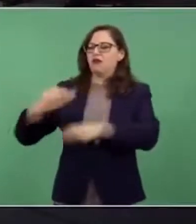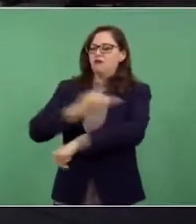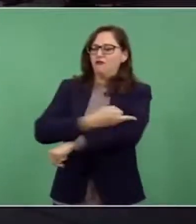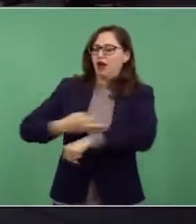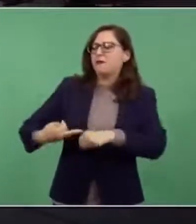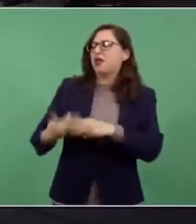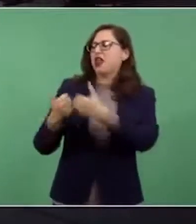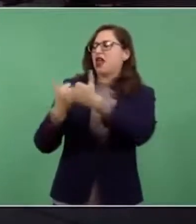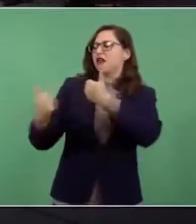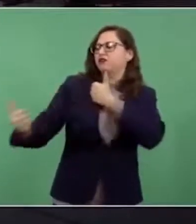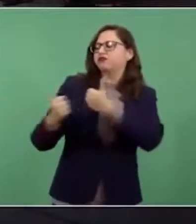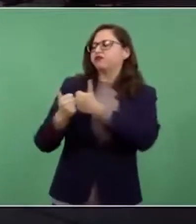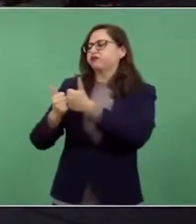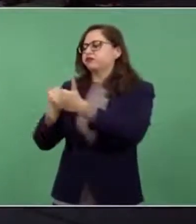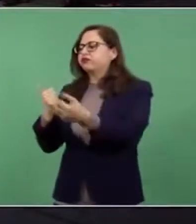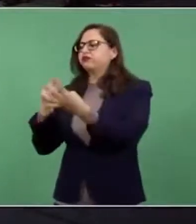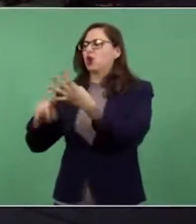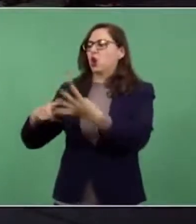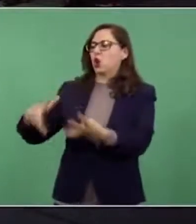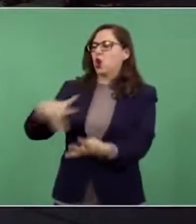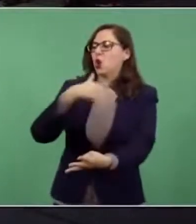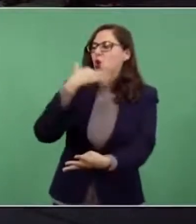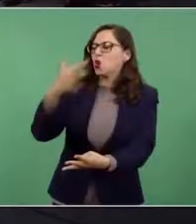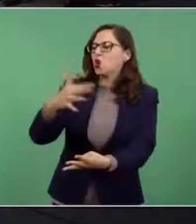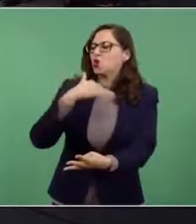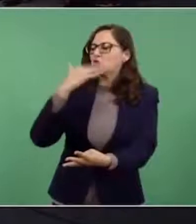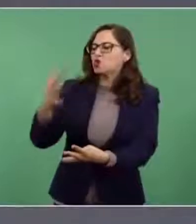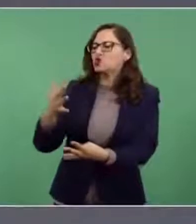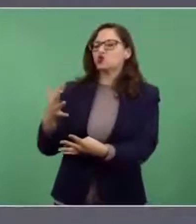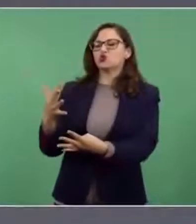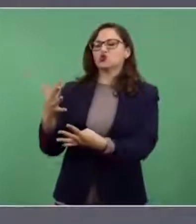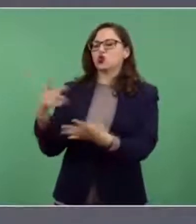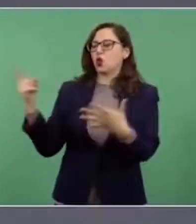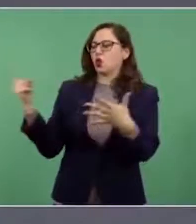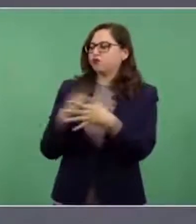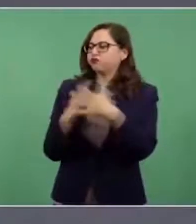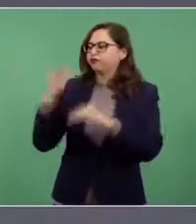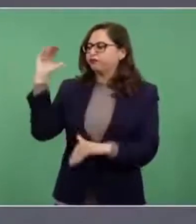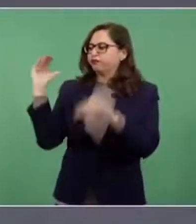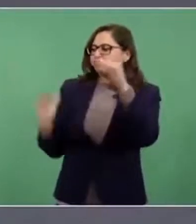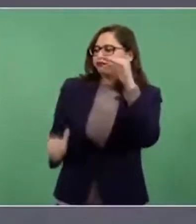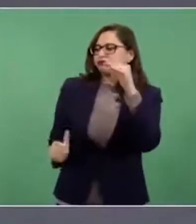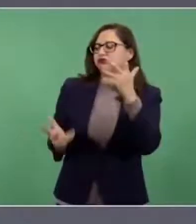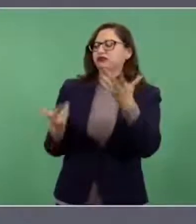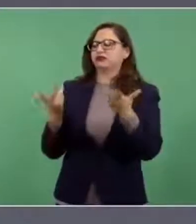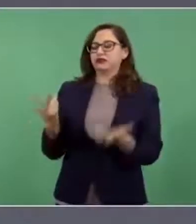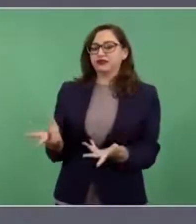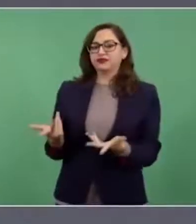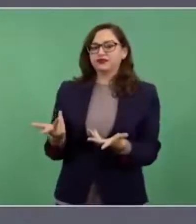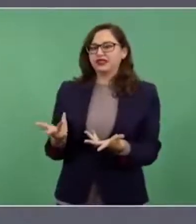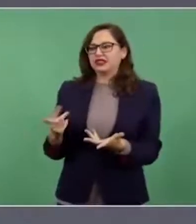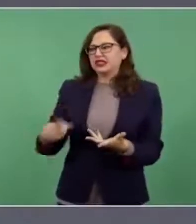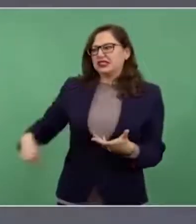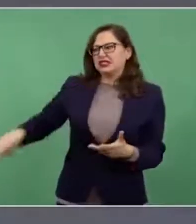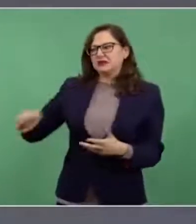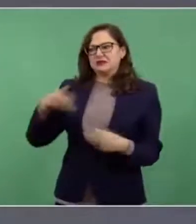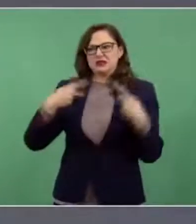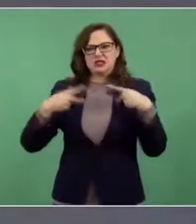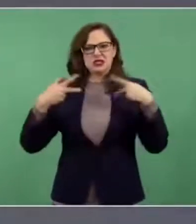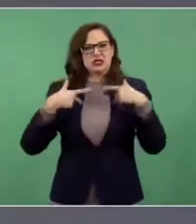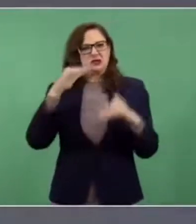familiar, la corrupción, la desigualdad que produce